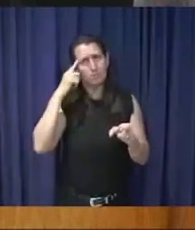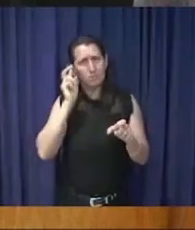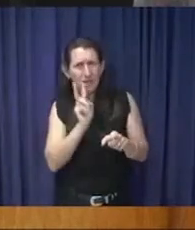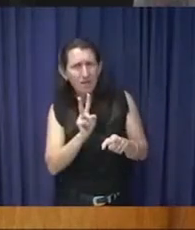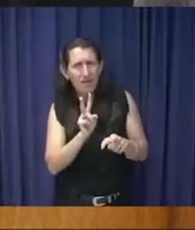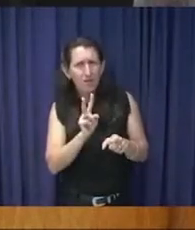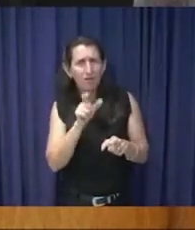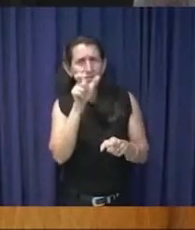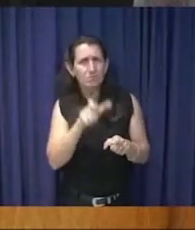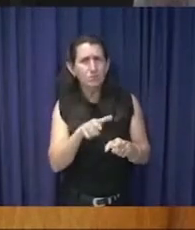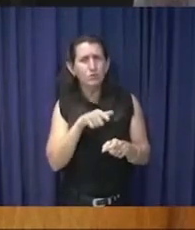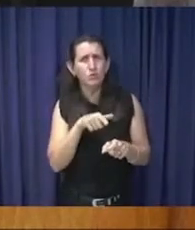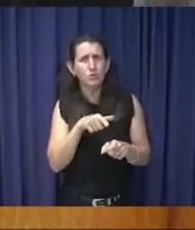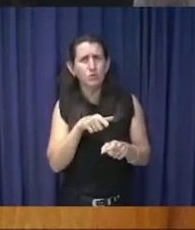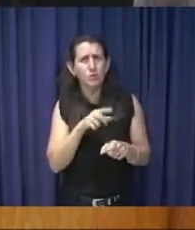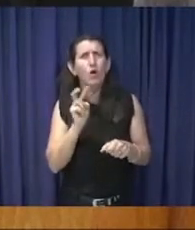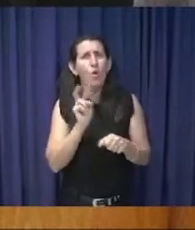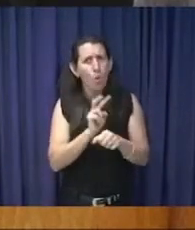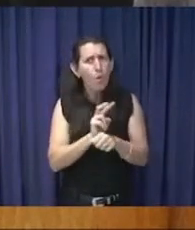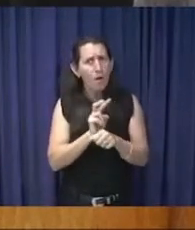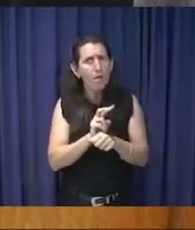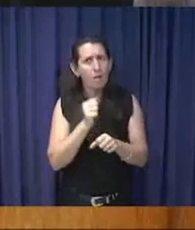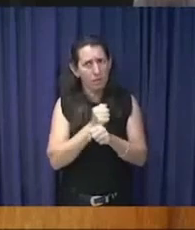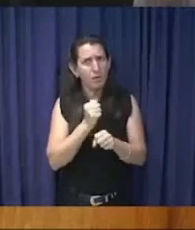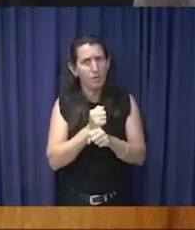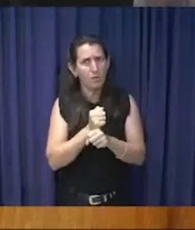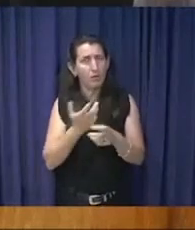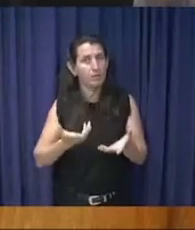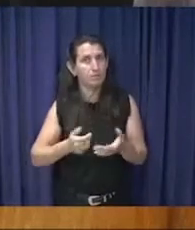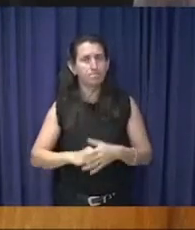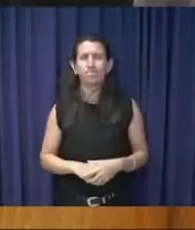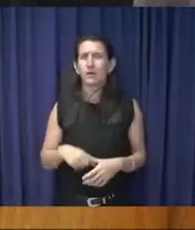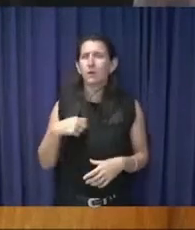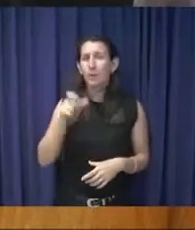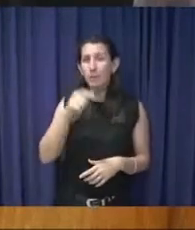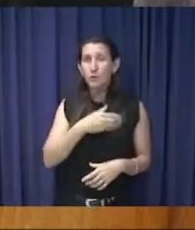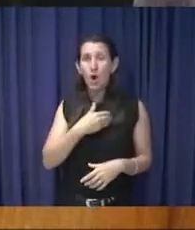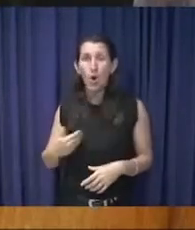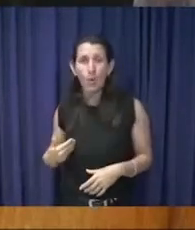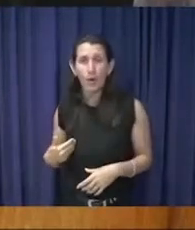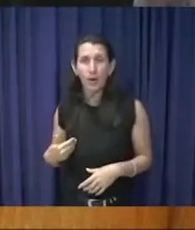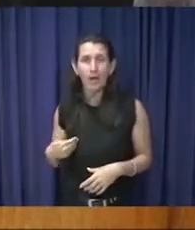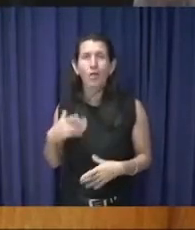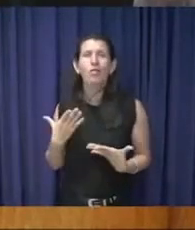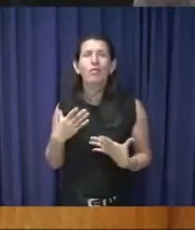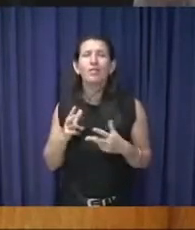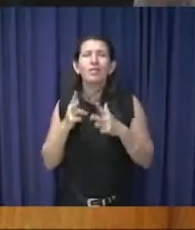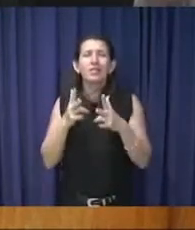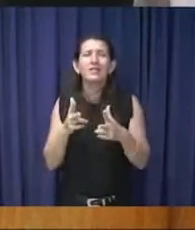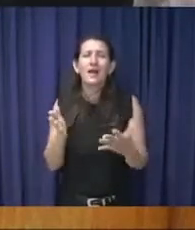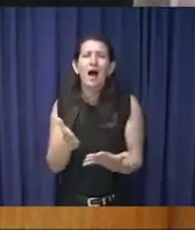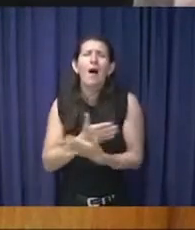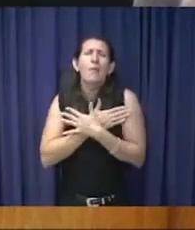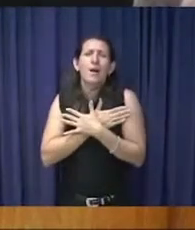jubilar con esta caja de jubilaciones. Un gobernador que dicen que se abraza